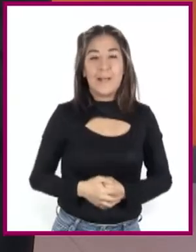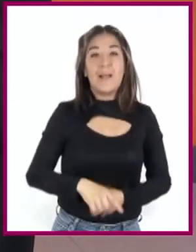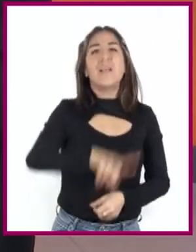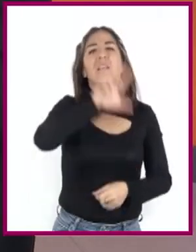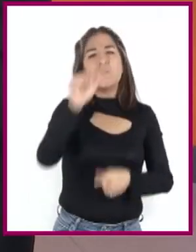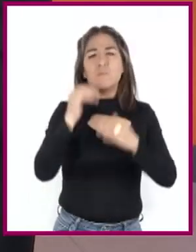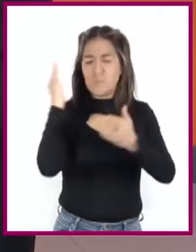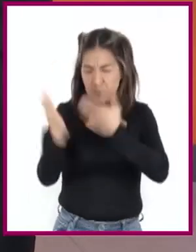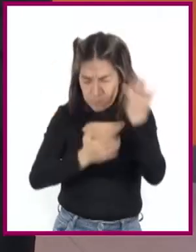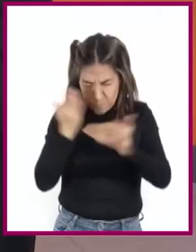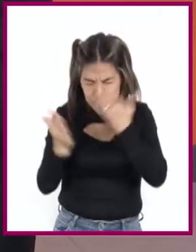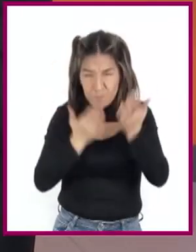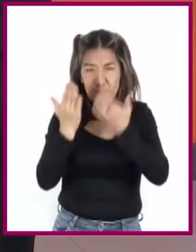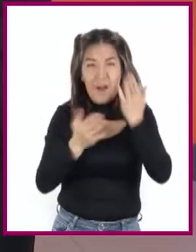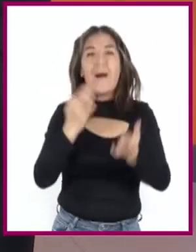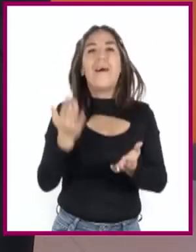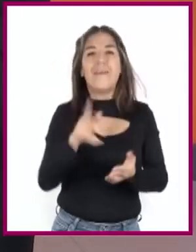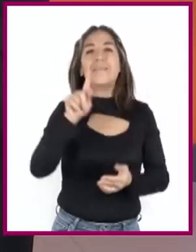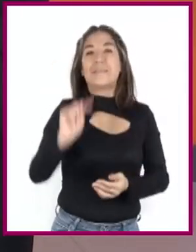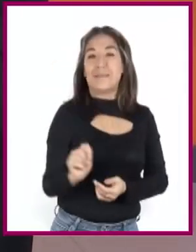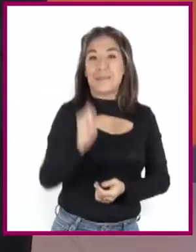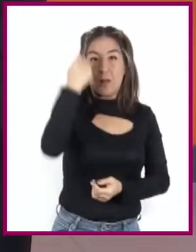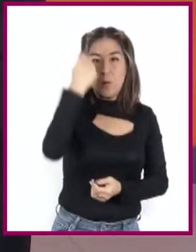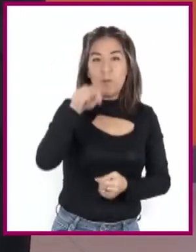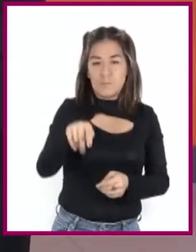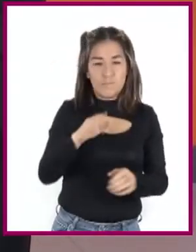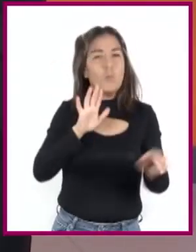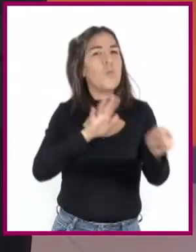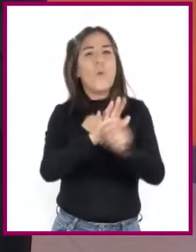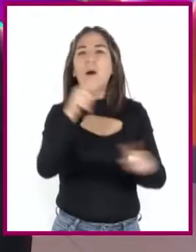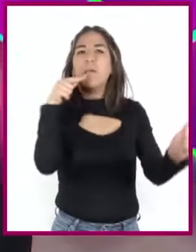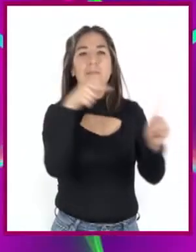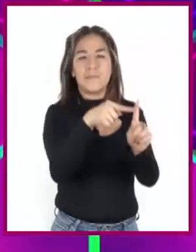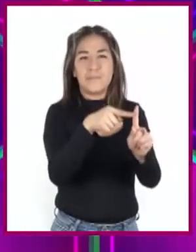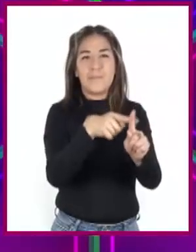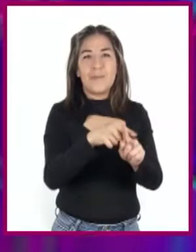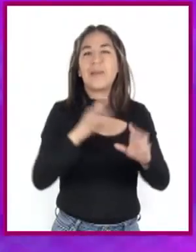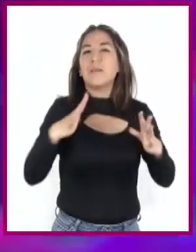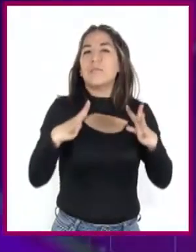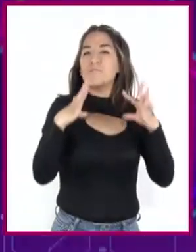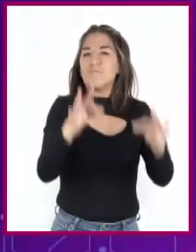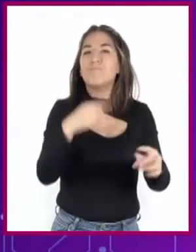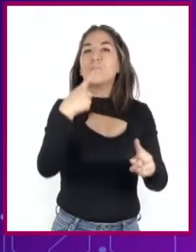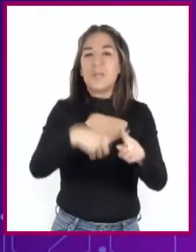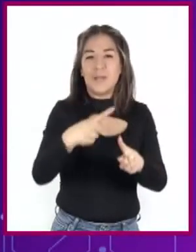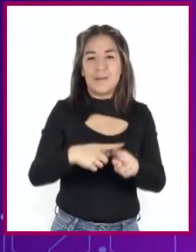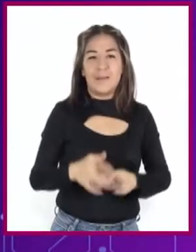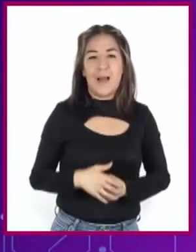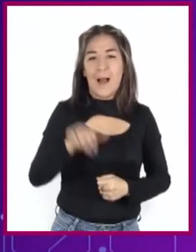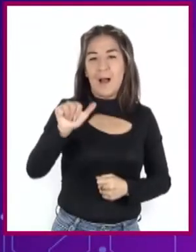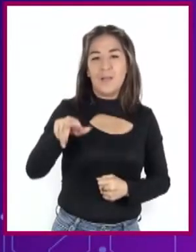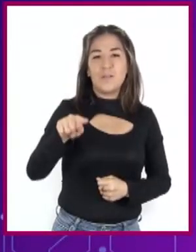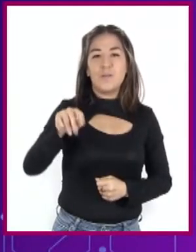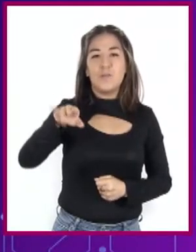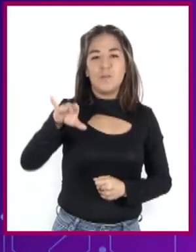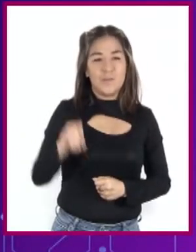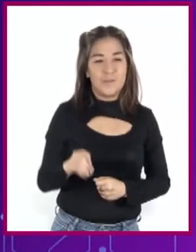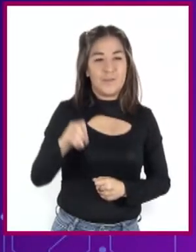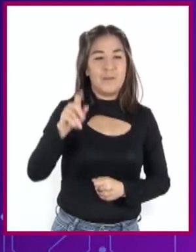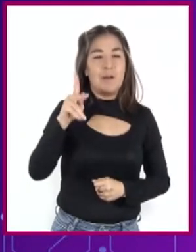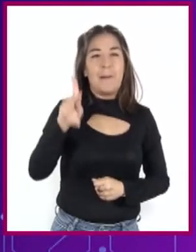el desarrollo de una tecnología específica cuando se puede hablar de los pioneros: Antonio Meucci, Philip